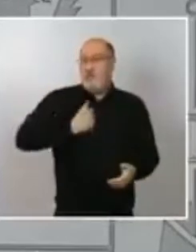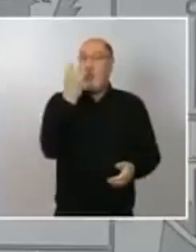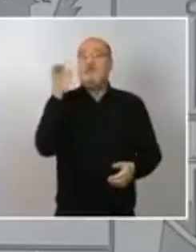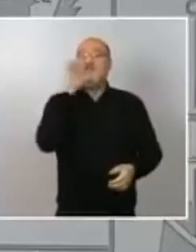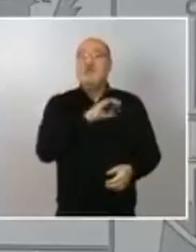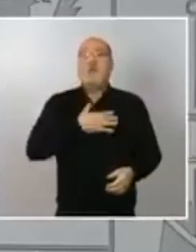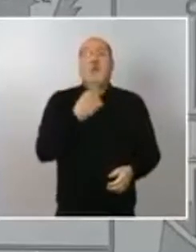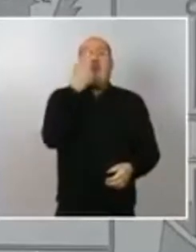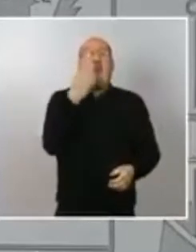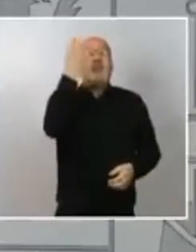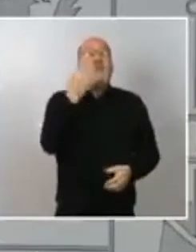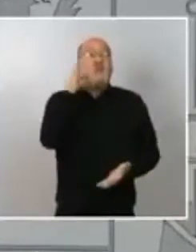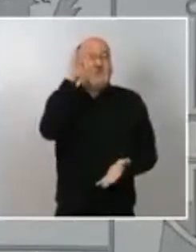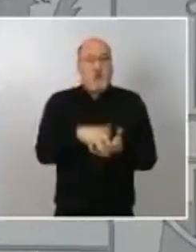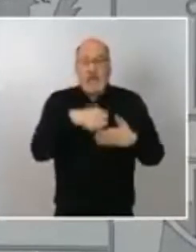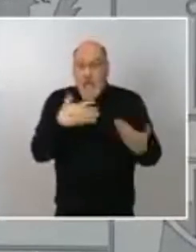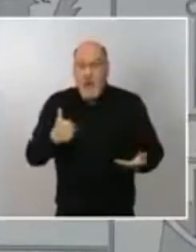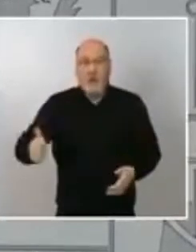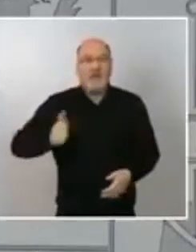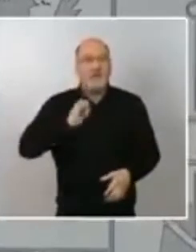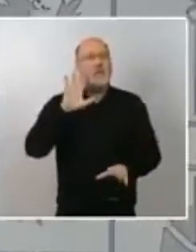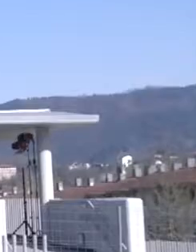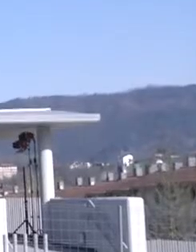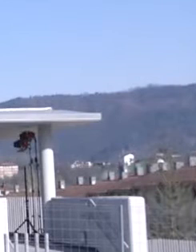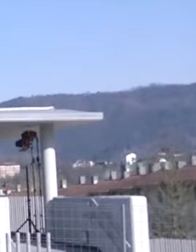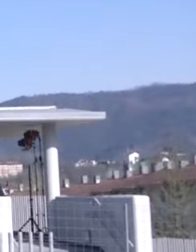Y esta oportunidad España no la va a dejar pasar.